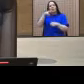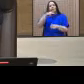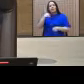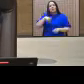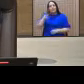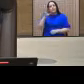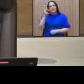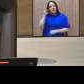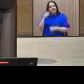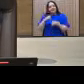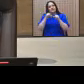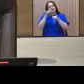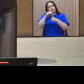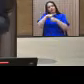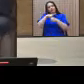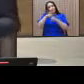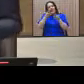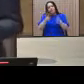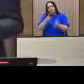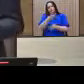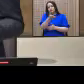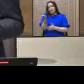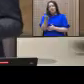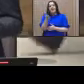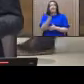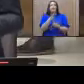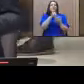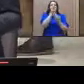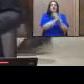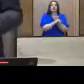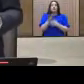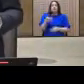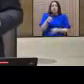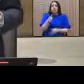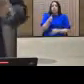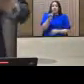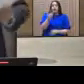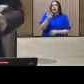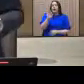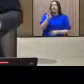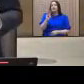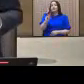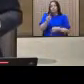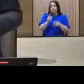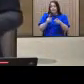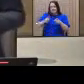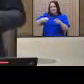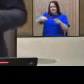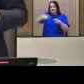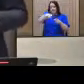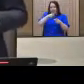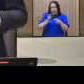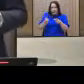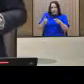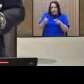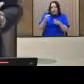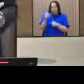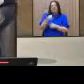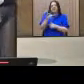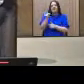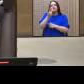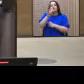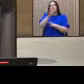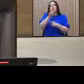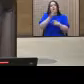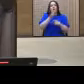diputadas. El proyecto de atún que está en dos comisiones, está en ambiente